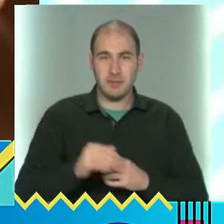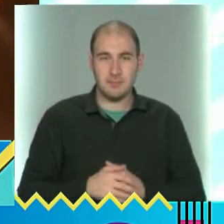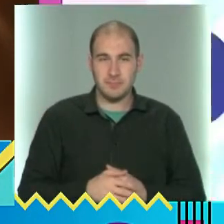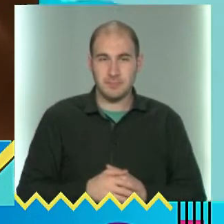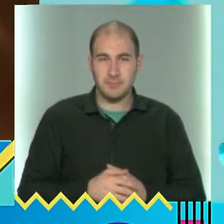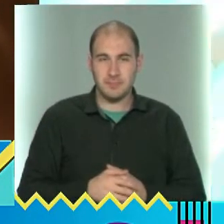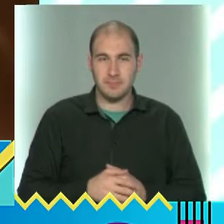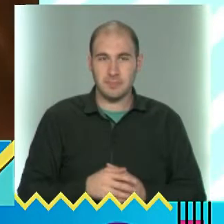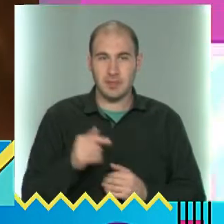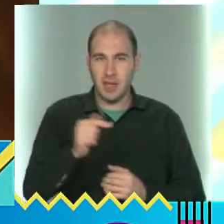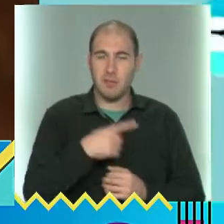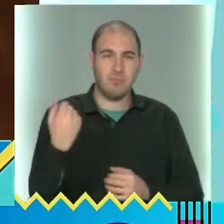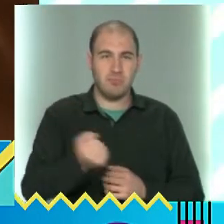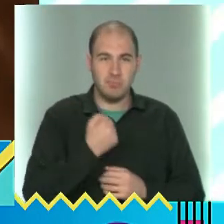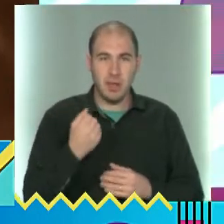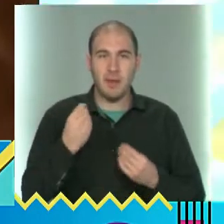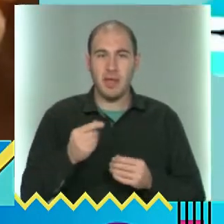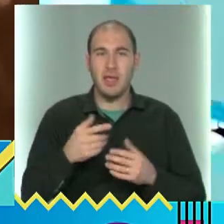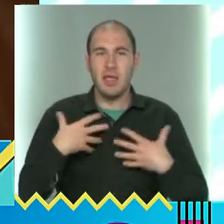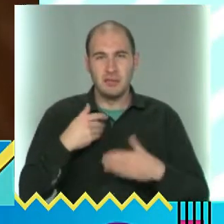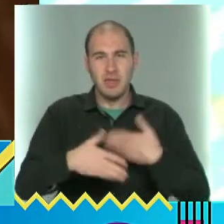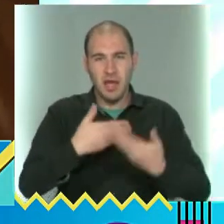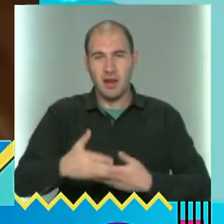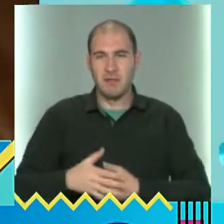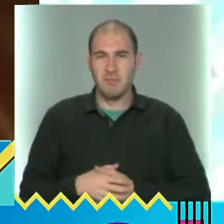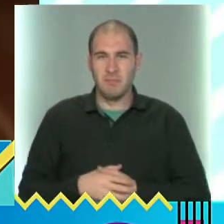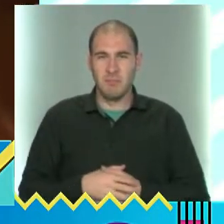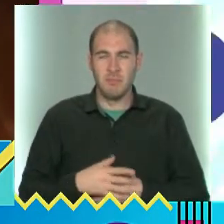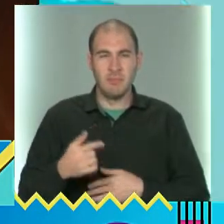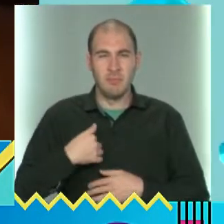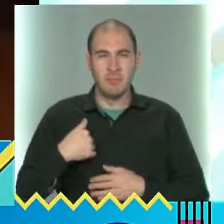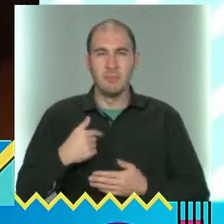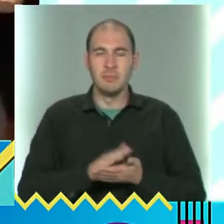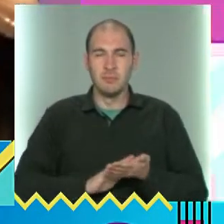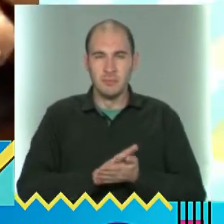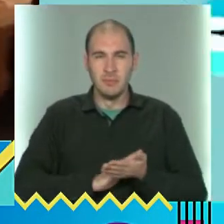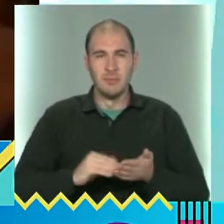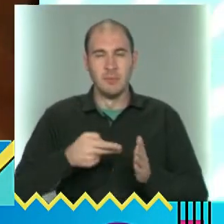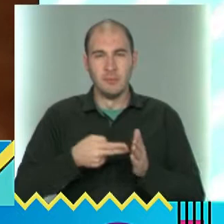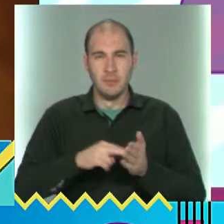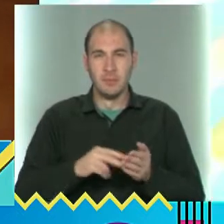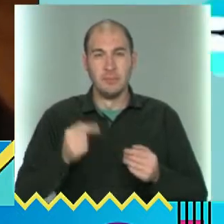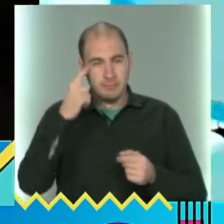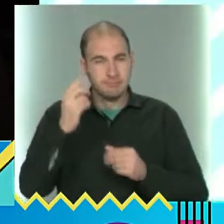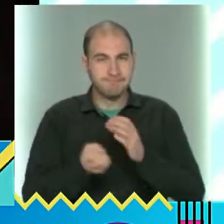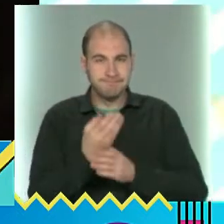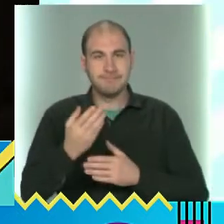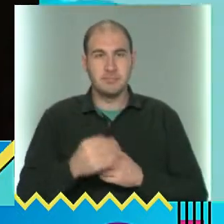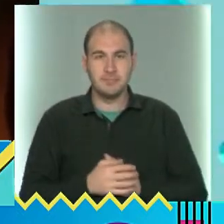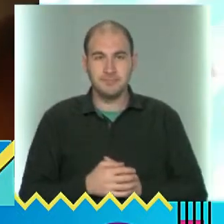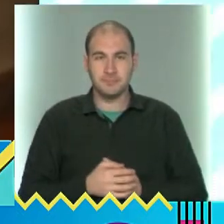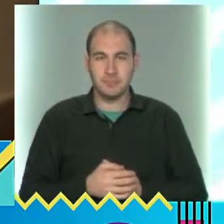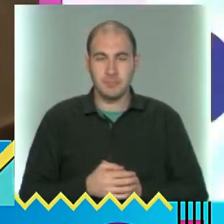realmente un pilar fundamental para la recuperación. Para mí, buscar la solución a un problema es emprender, o sea, para mí son